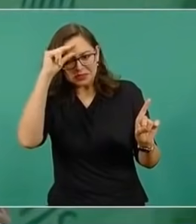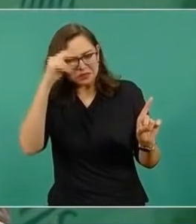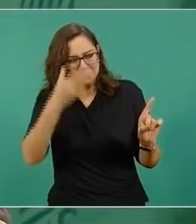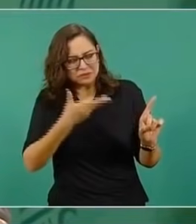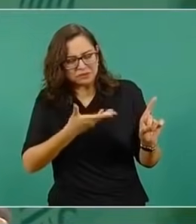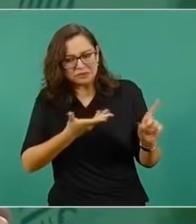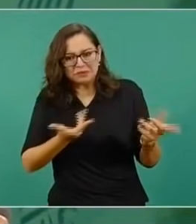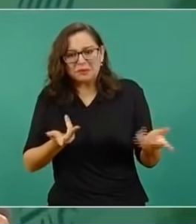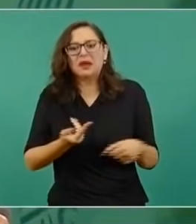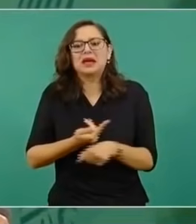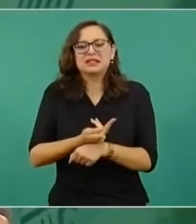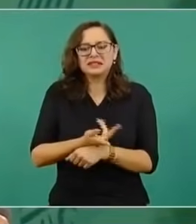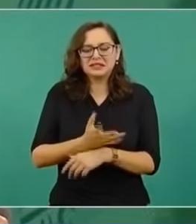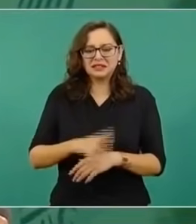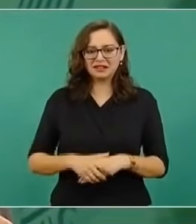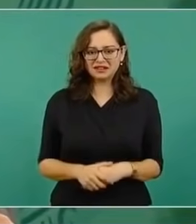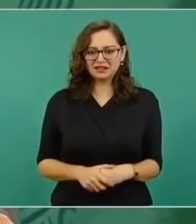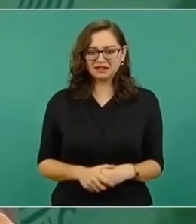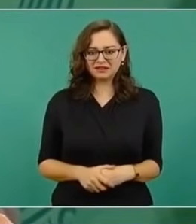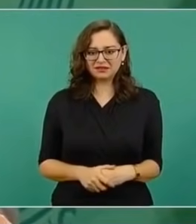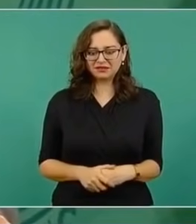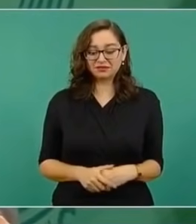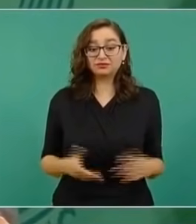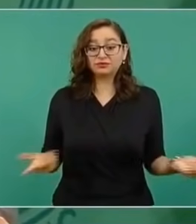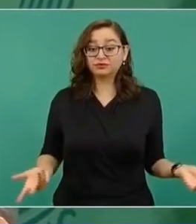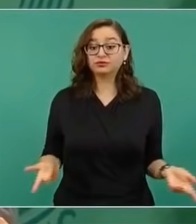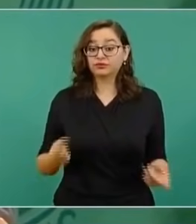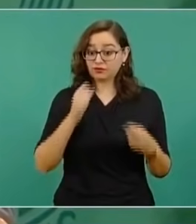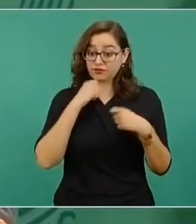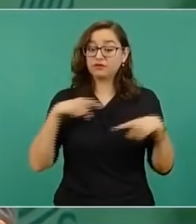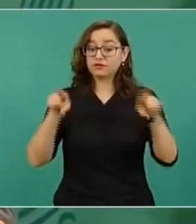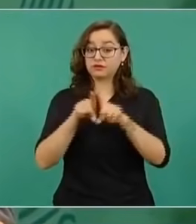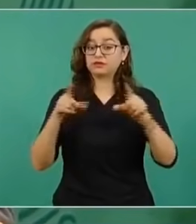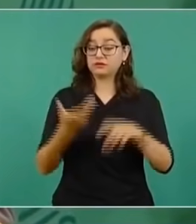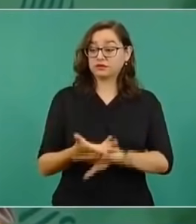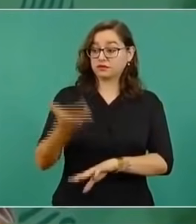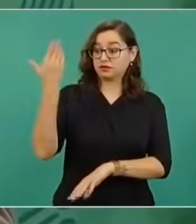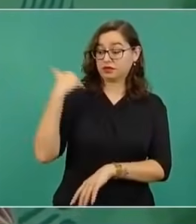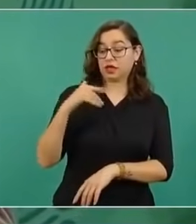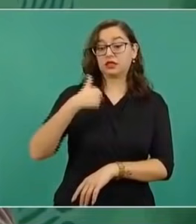que cuando era jefe de gobierno,